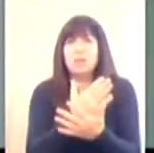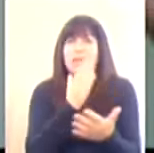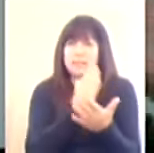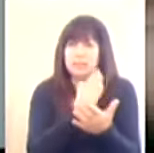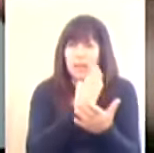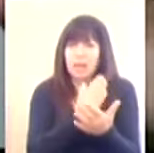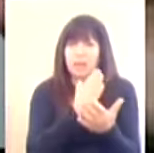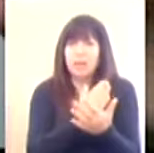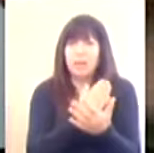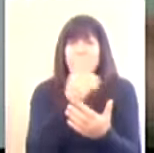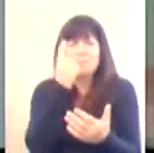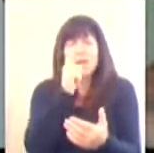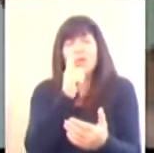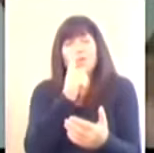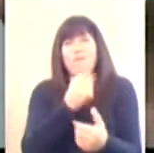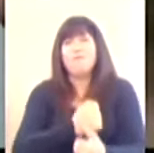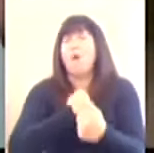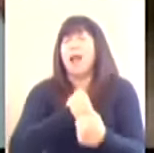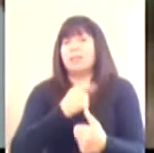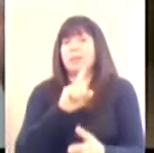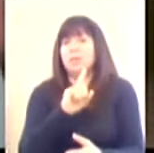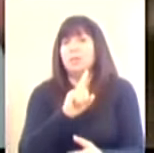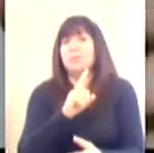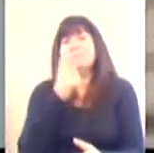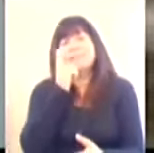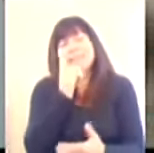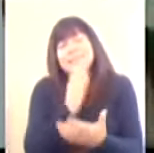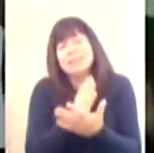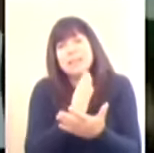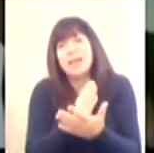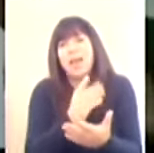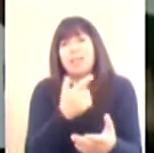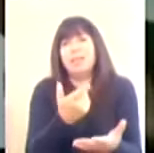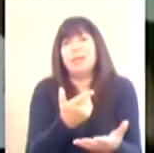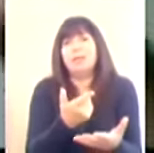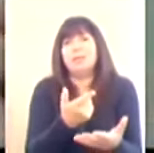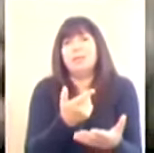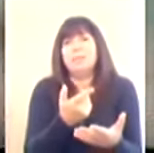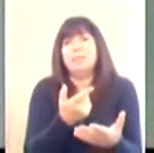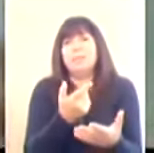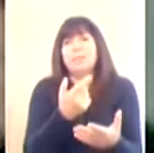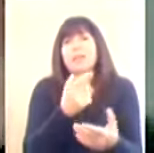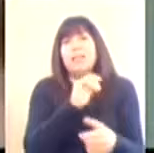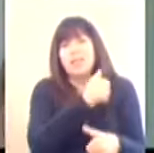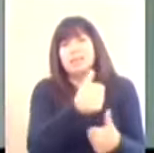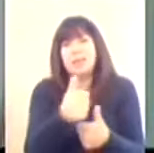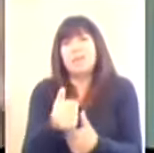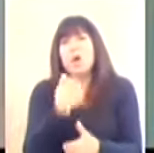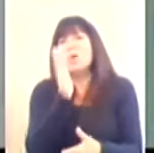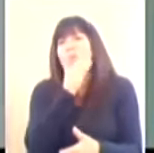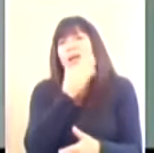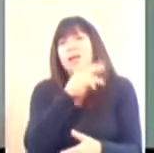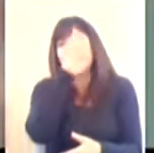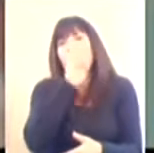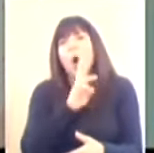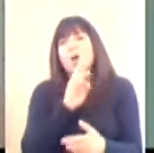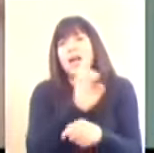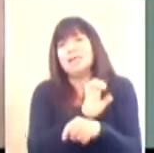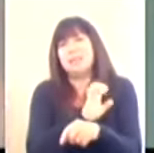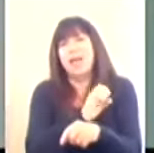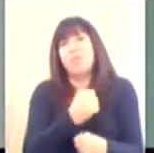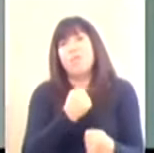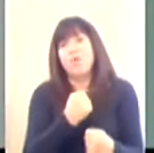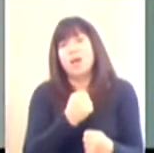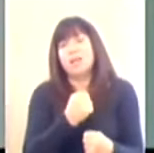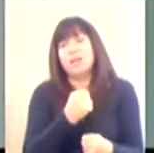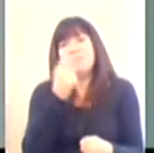fuerte, y sabemos que en estos desafíos, si no se cuenta con un rol del Estado mucho más potente, lo más probable es que no